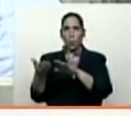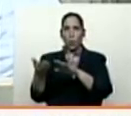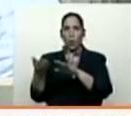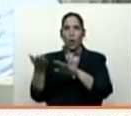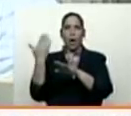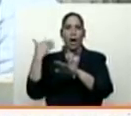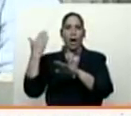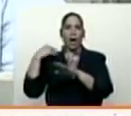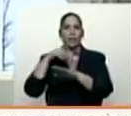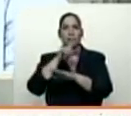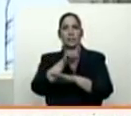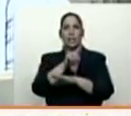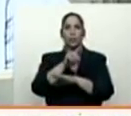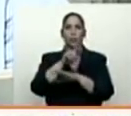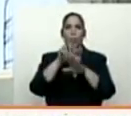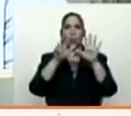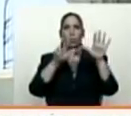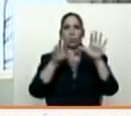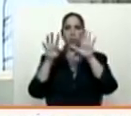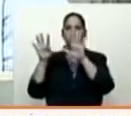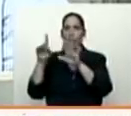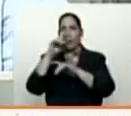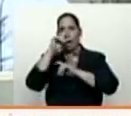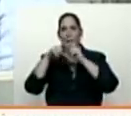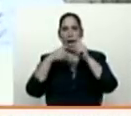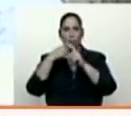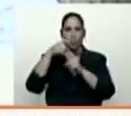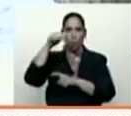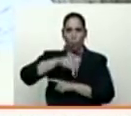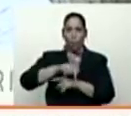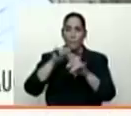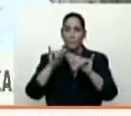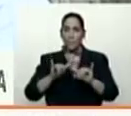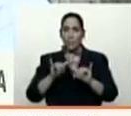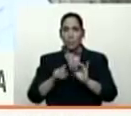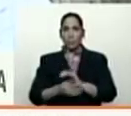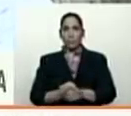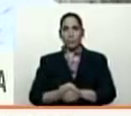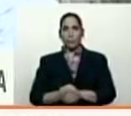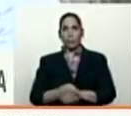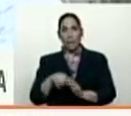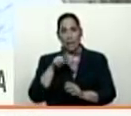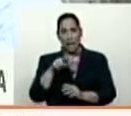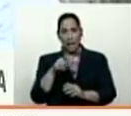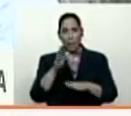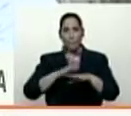189 años hoy. Por estos hechos,